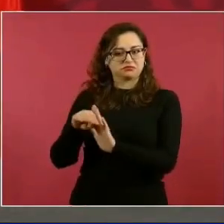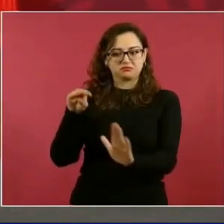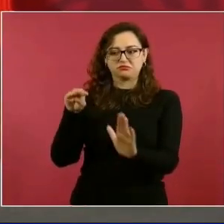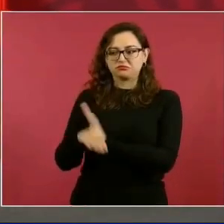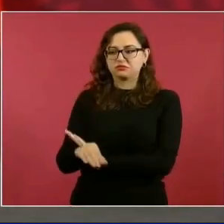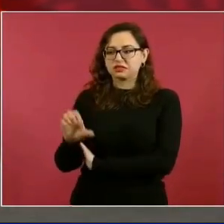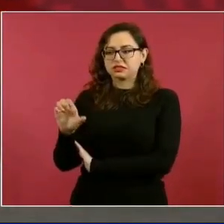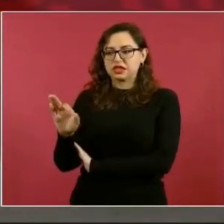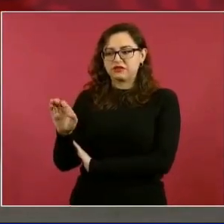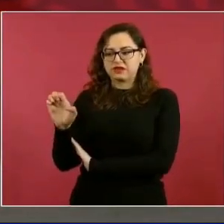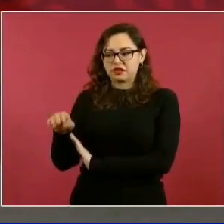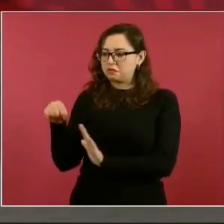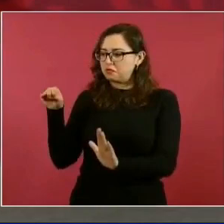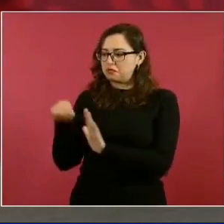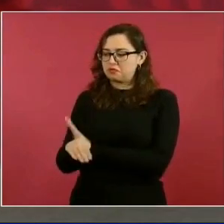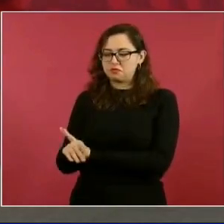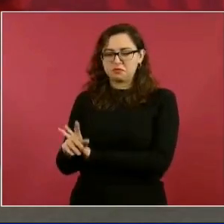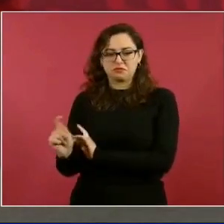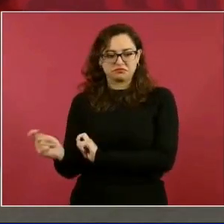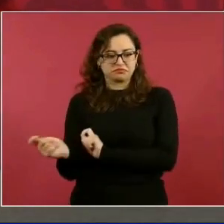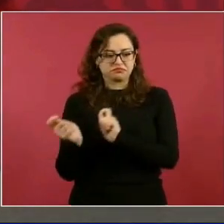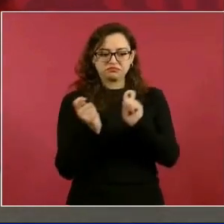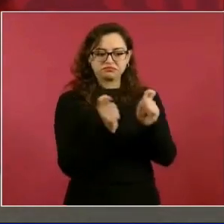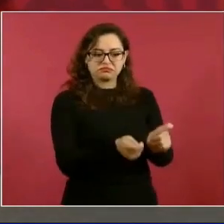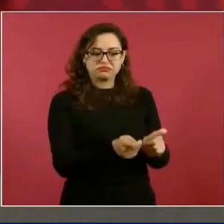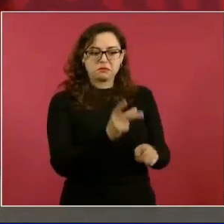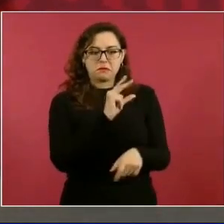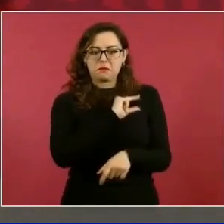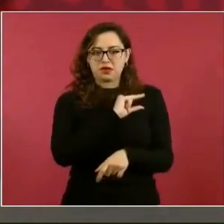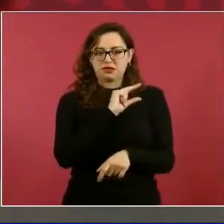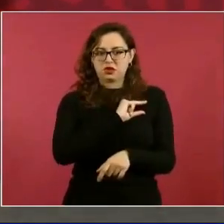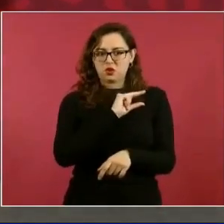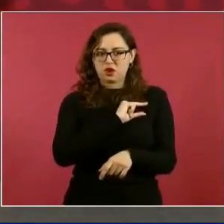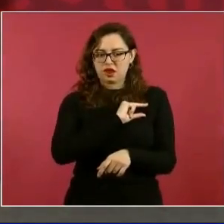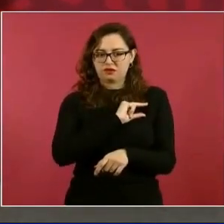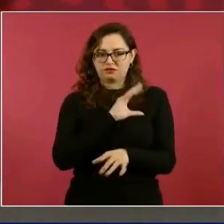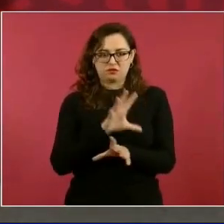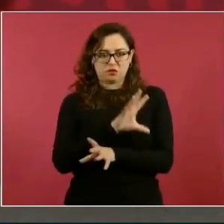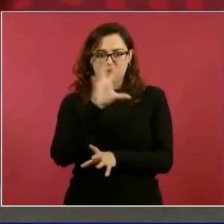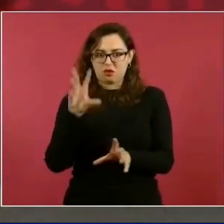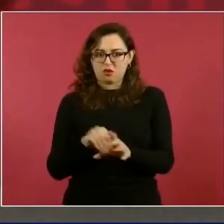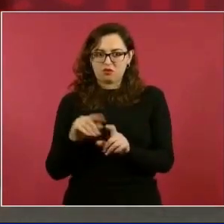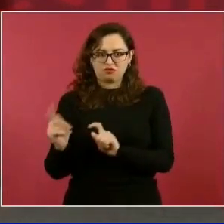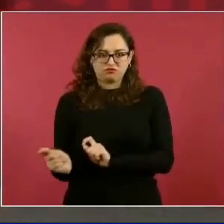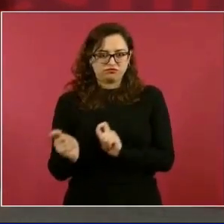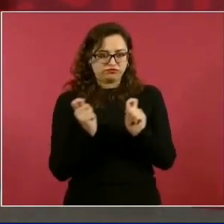a los particulares que se hacen cargo de la distribución de las gasolinas.